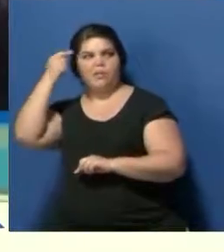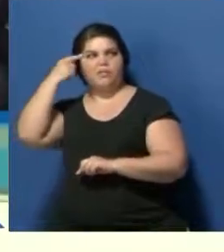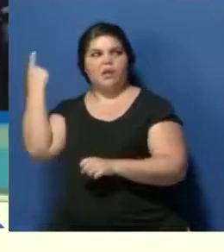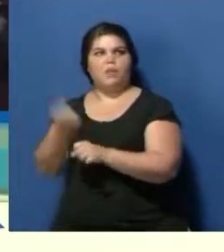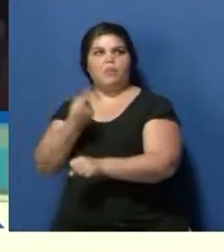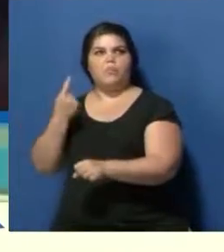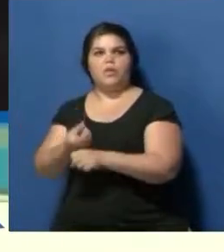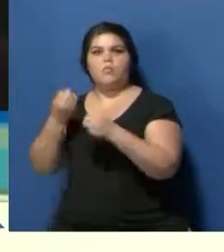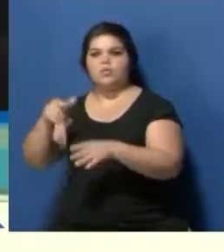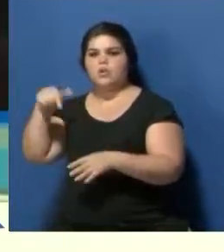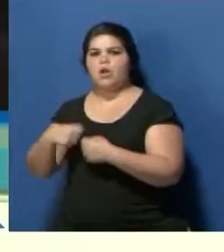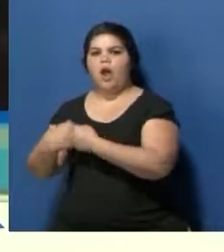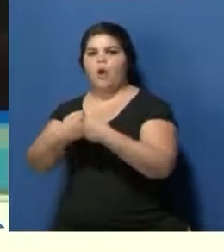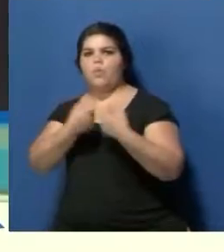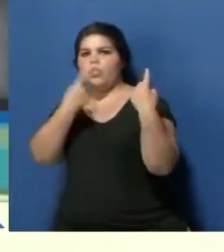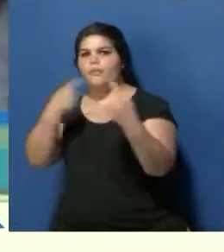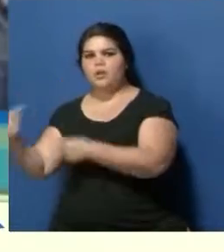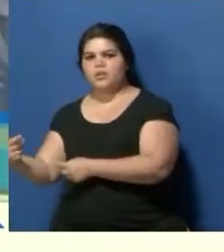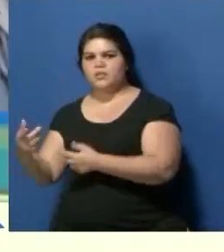ahora negocia de otra manera.